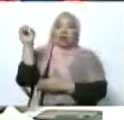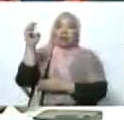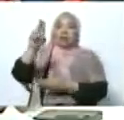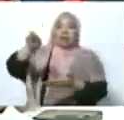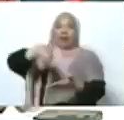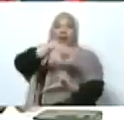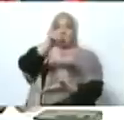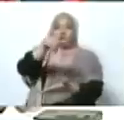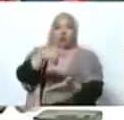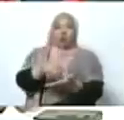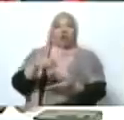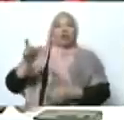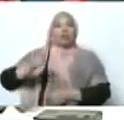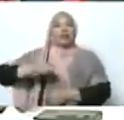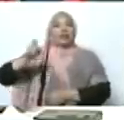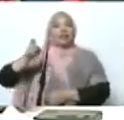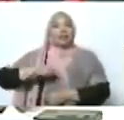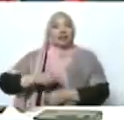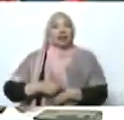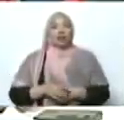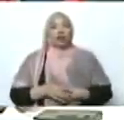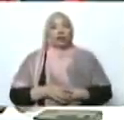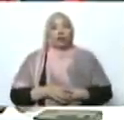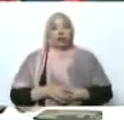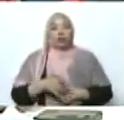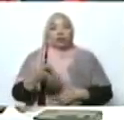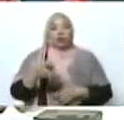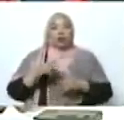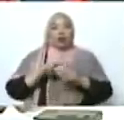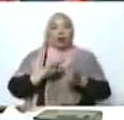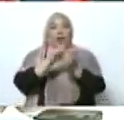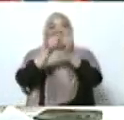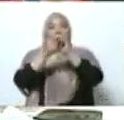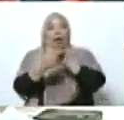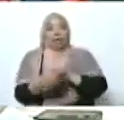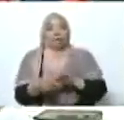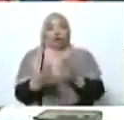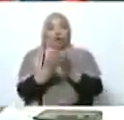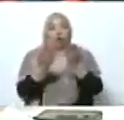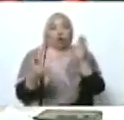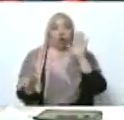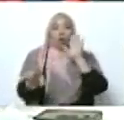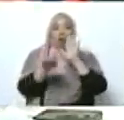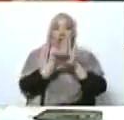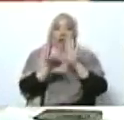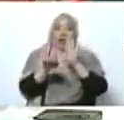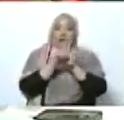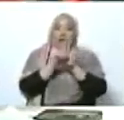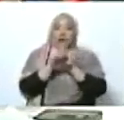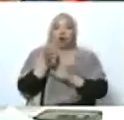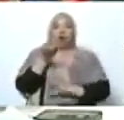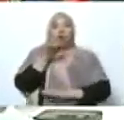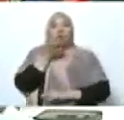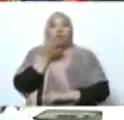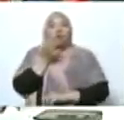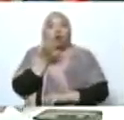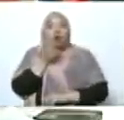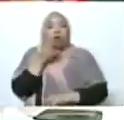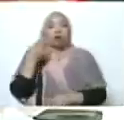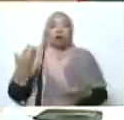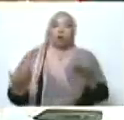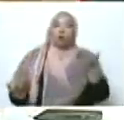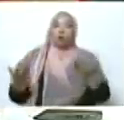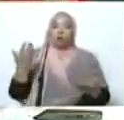como necesaria para su reforma, pero no es solo ella, es por ejemplo el código ética del juez